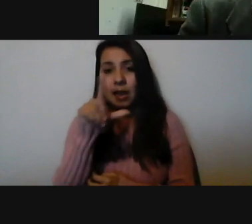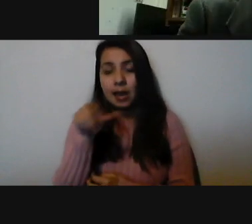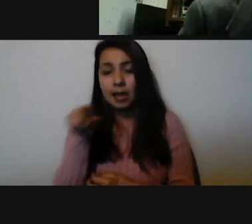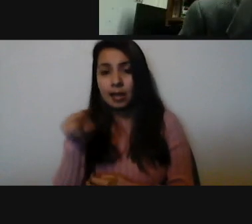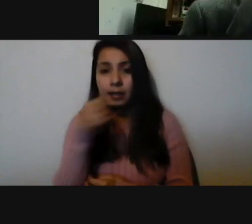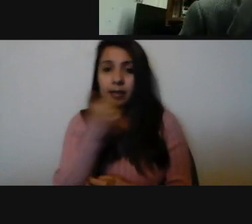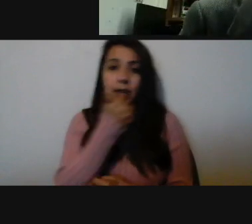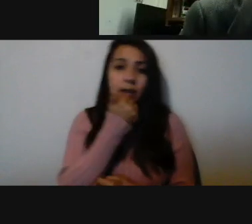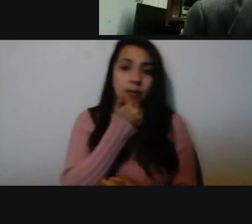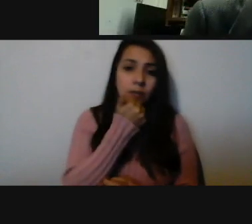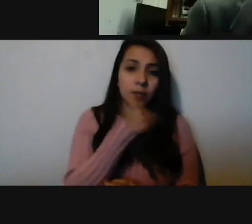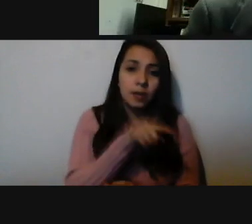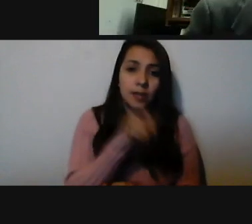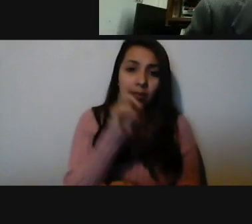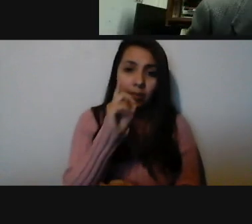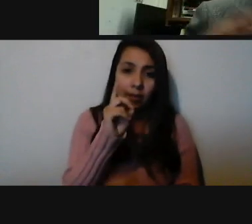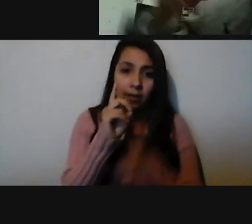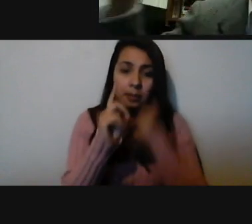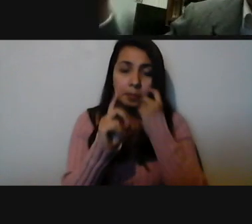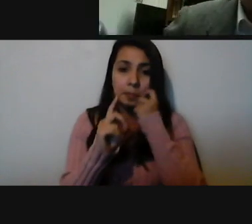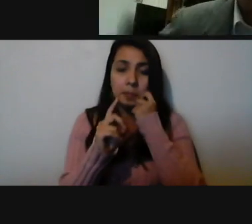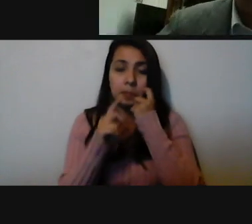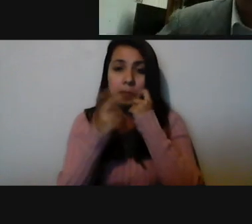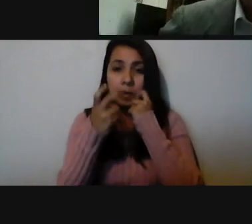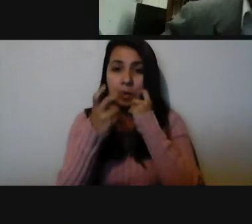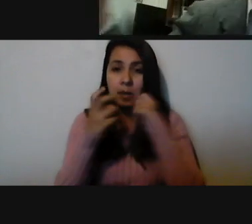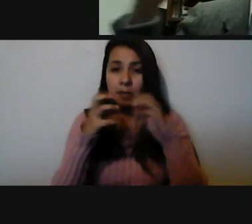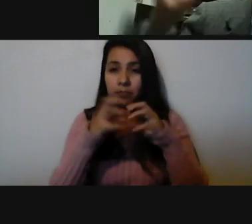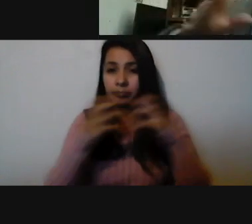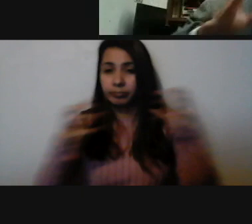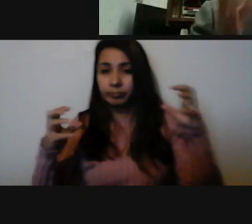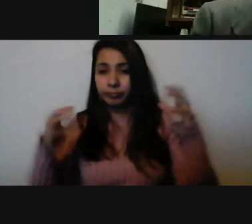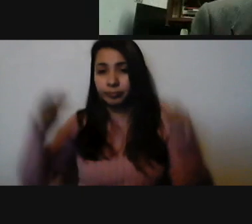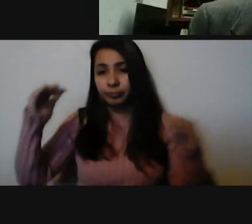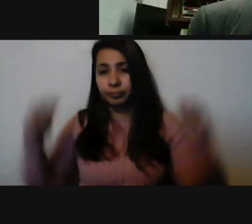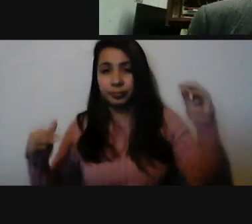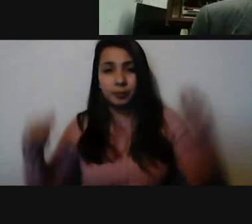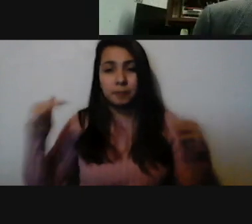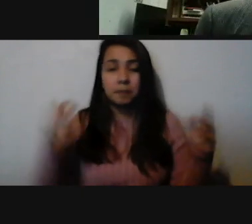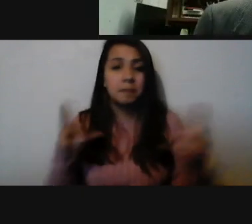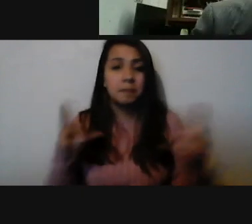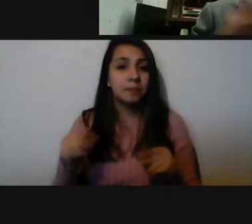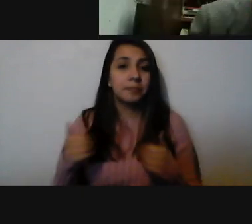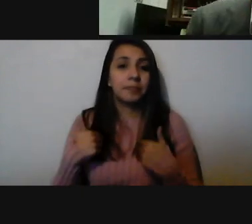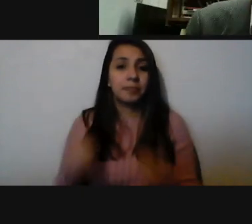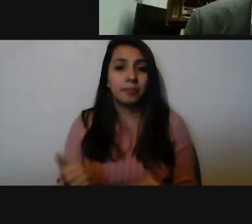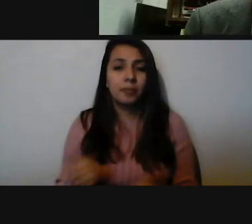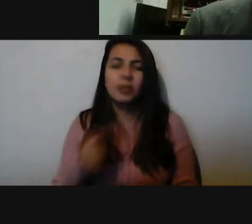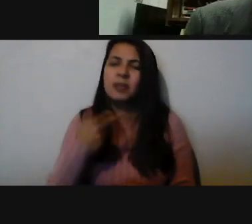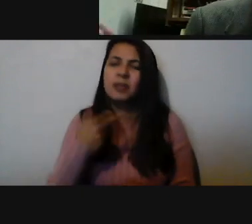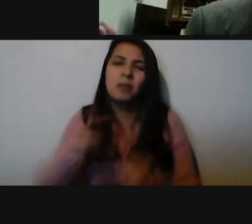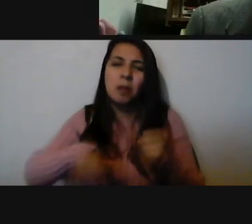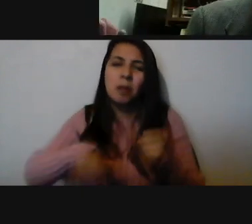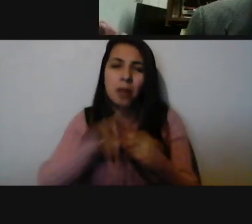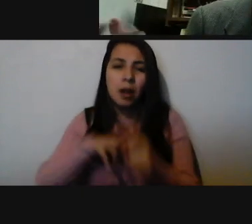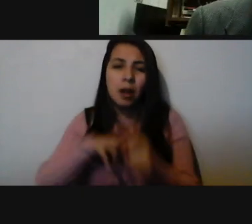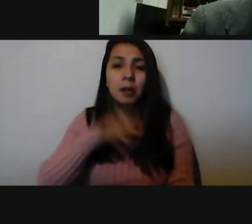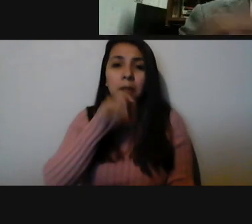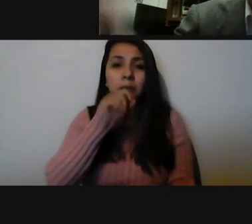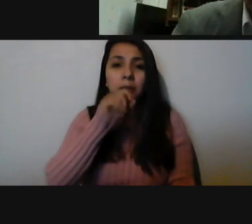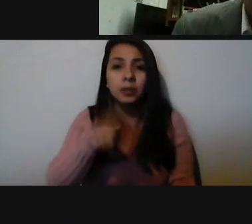esta asimetría, porque de los aminoácidos somos L nada más y de azúcares somos D, esta asimetría no la entendemos. Hay asimetría en todos lados,